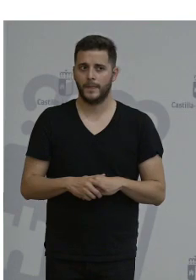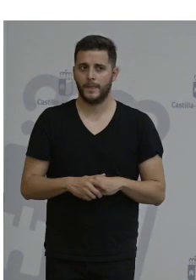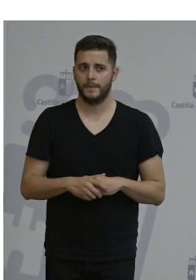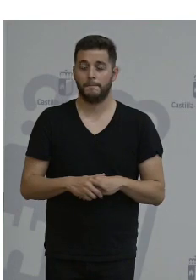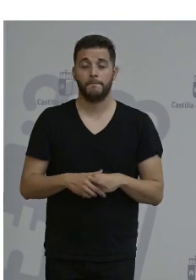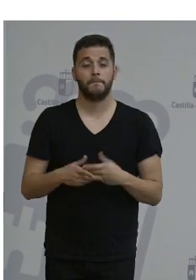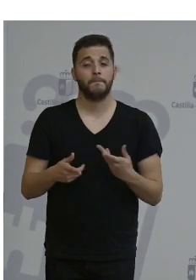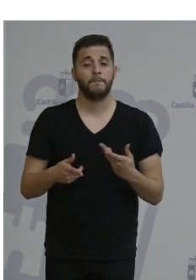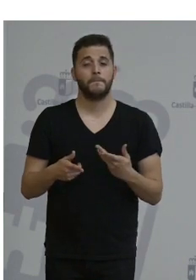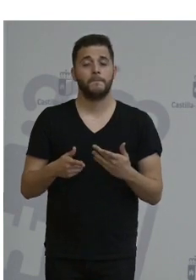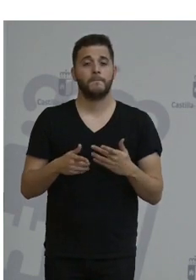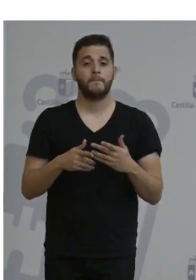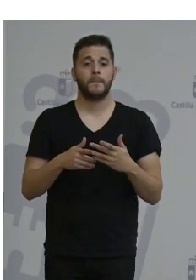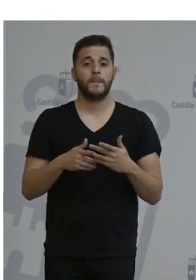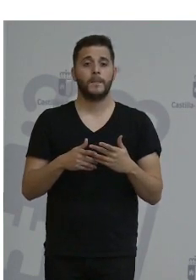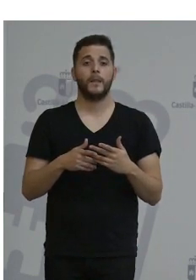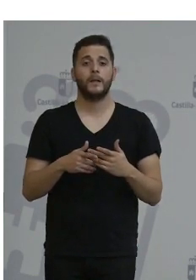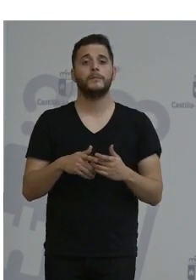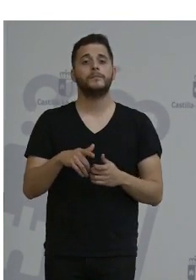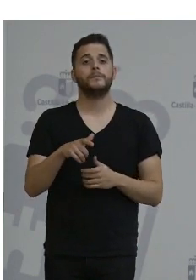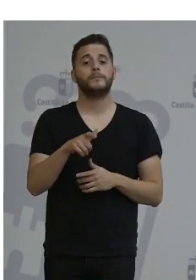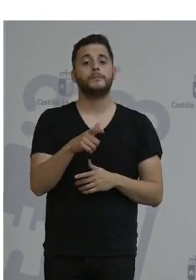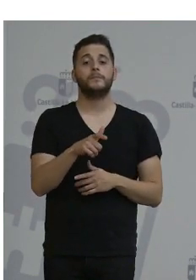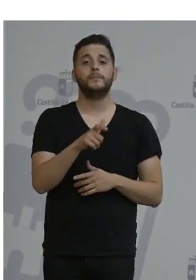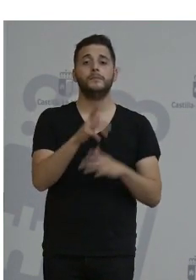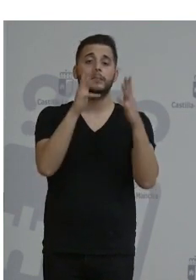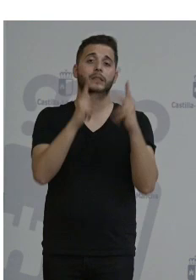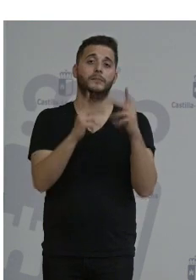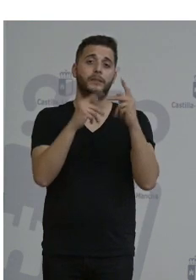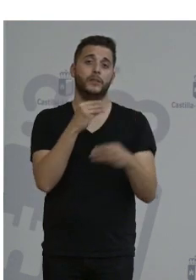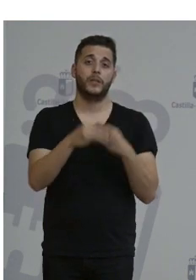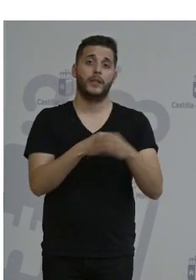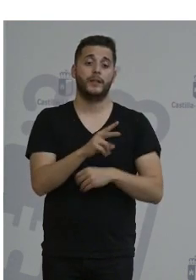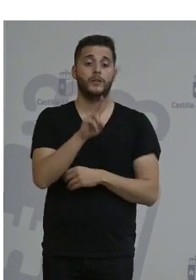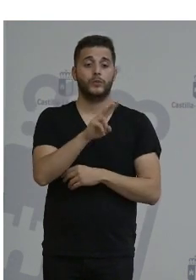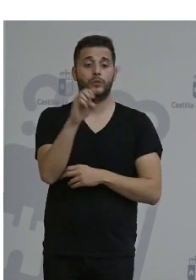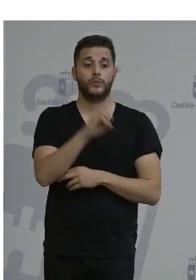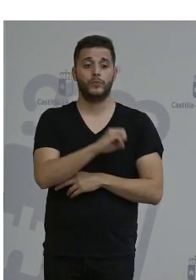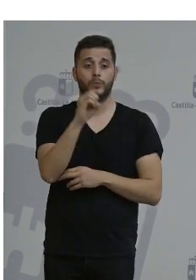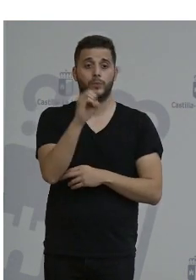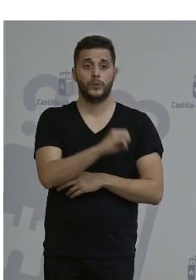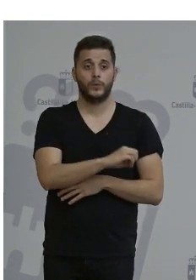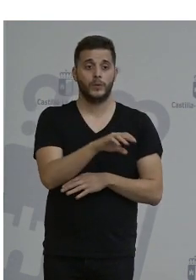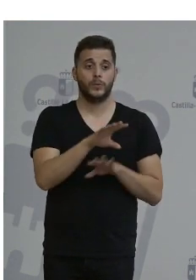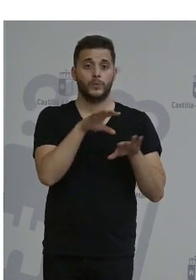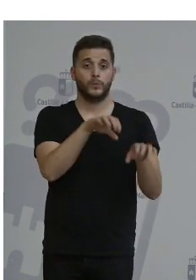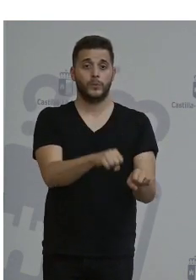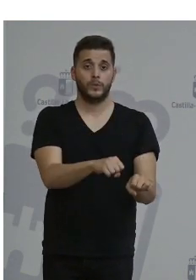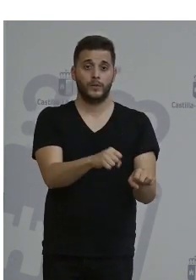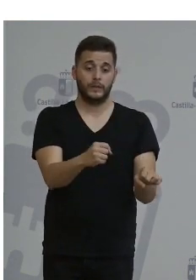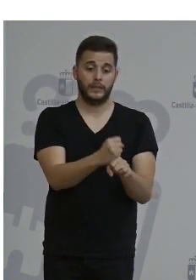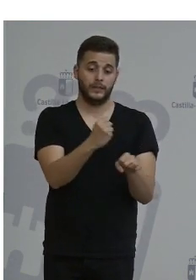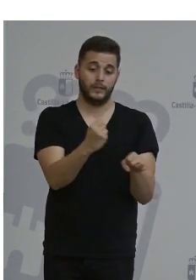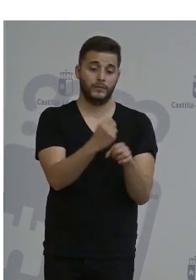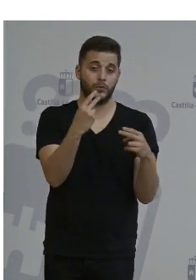Las oposiciones, lo que hace la Administración, el 2% que corresponde a la oferta de empleo público, del